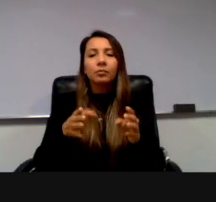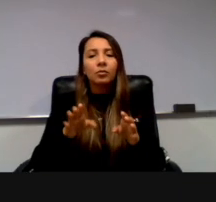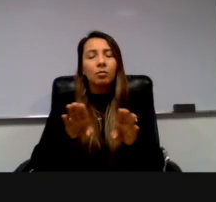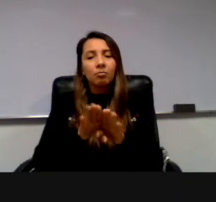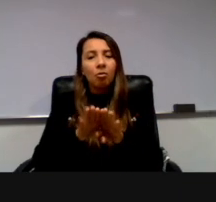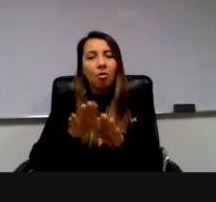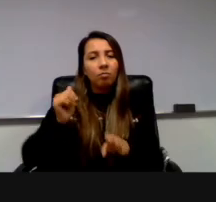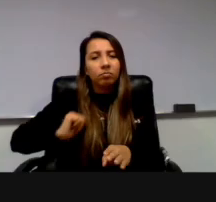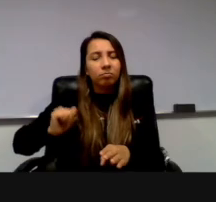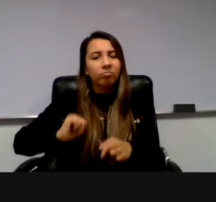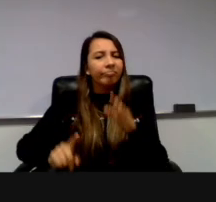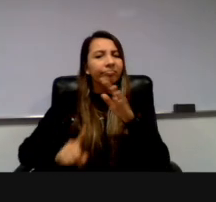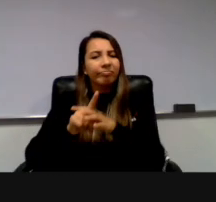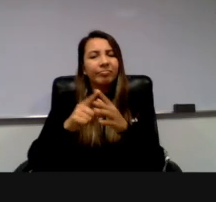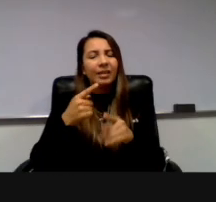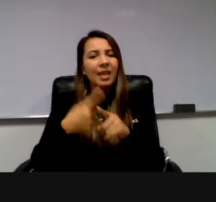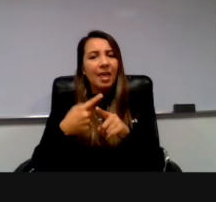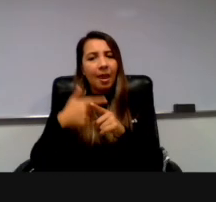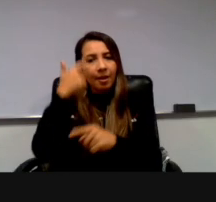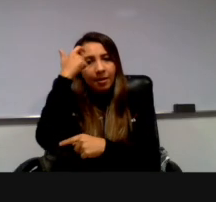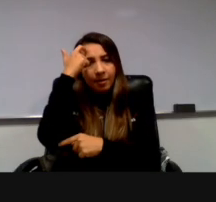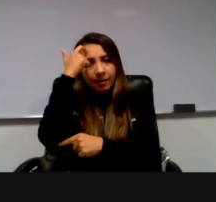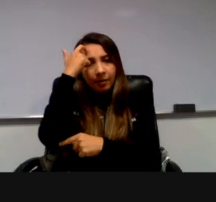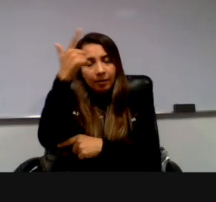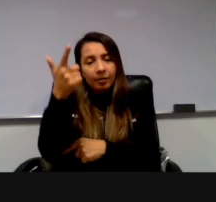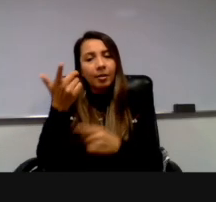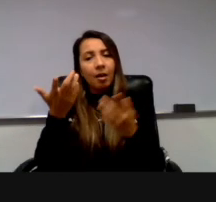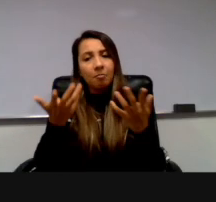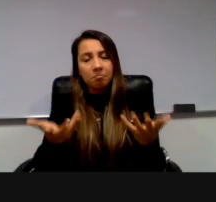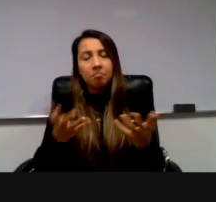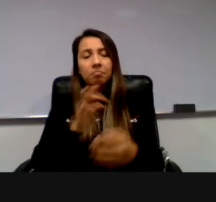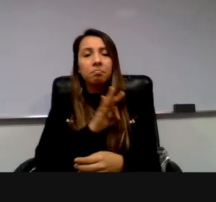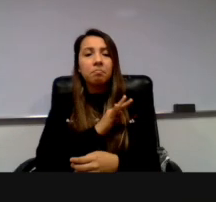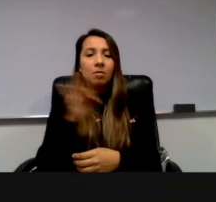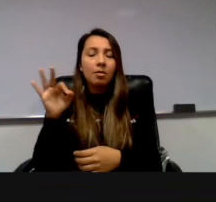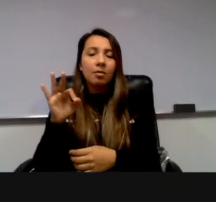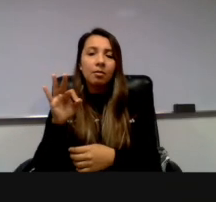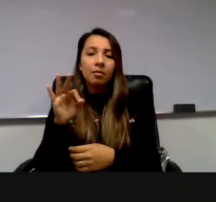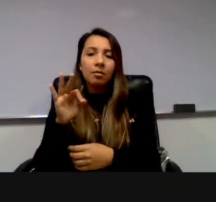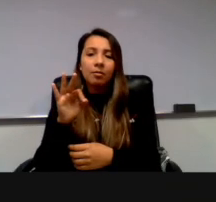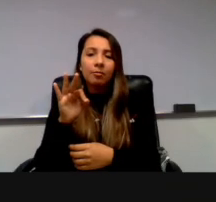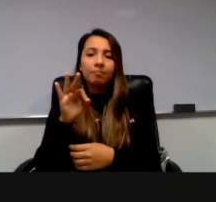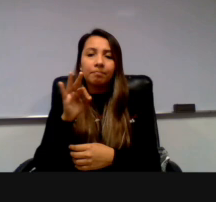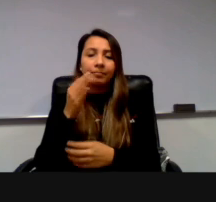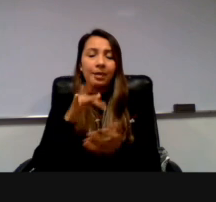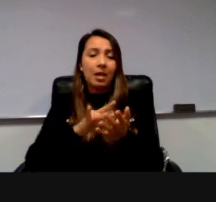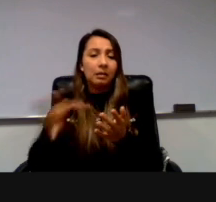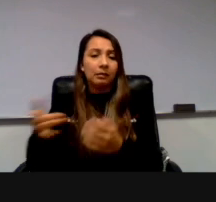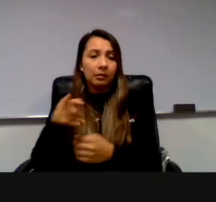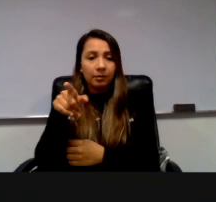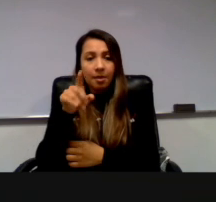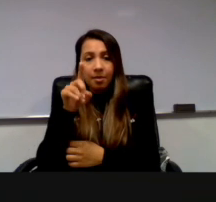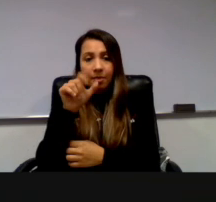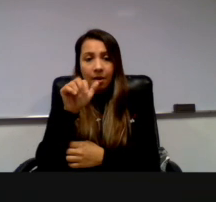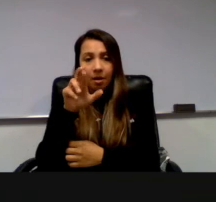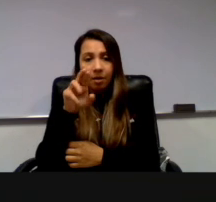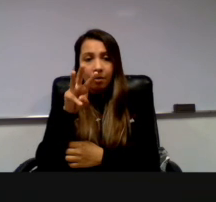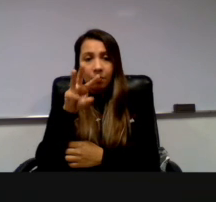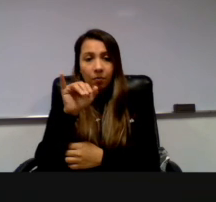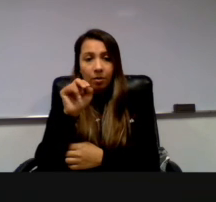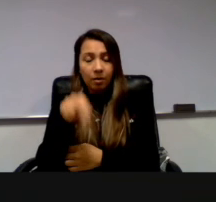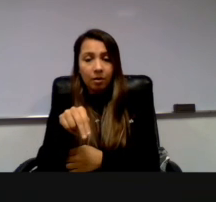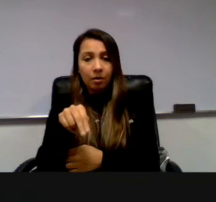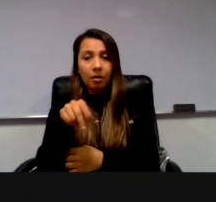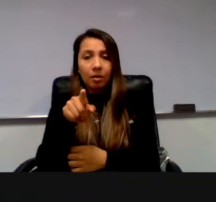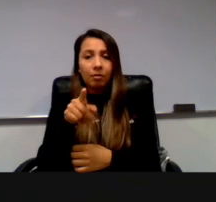Bueno, pues la idea del ancestro común universal la podemos rastrear a Darwin, en donde en El